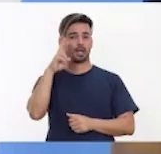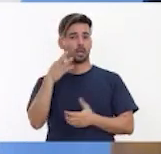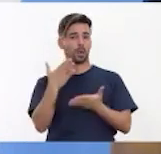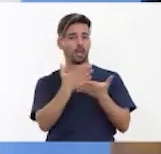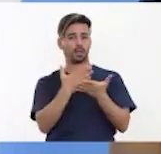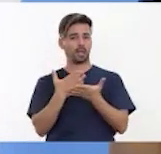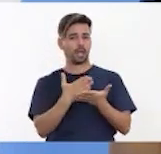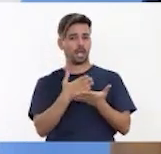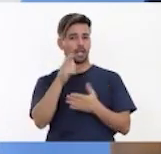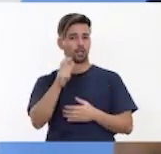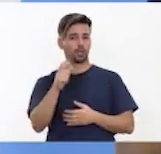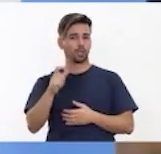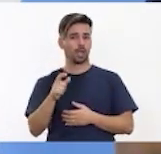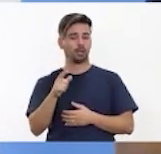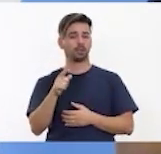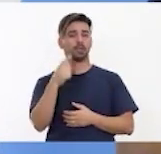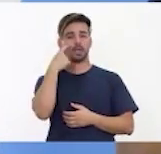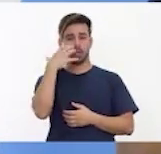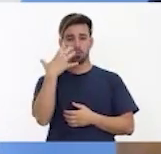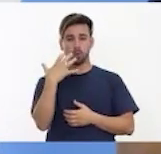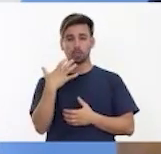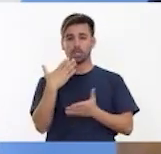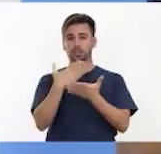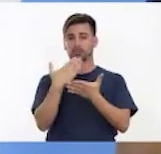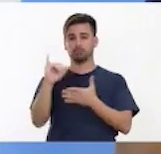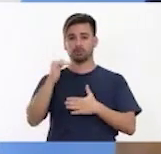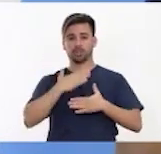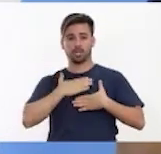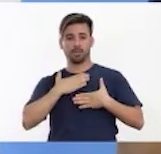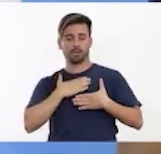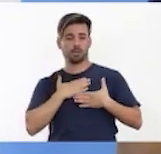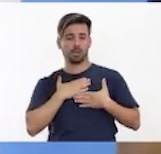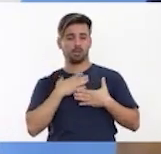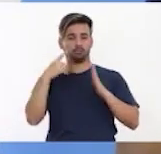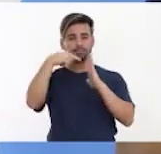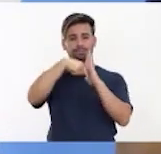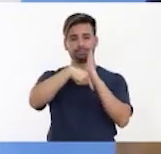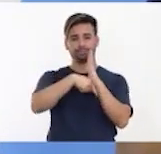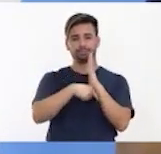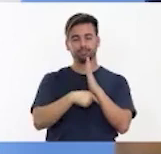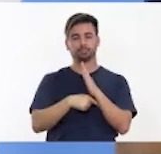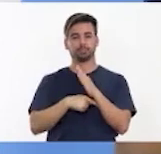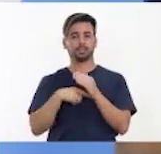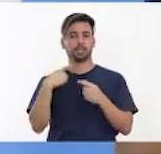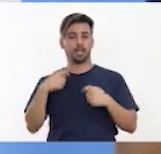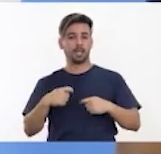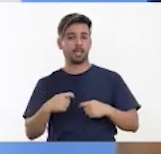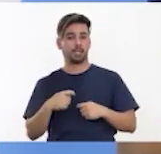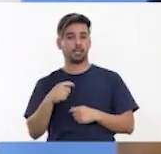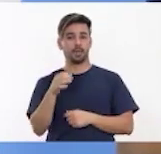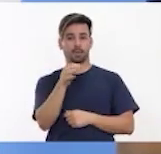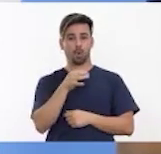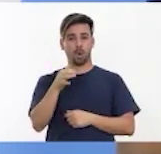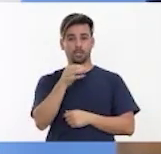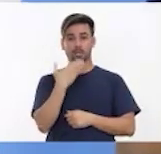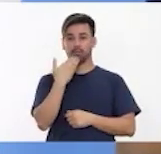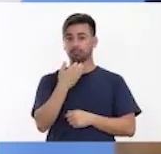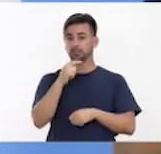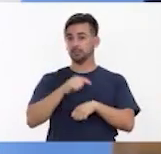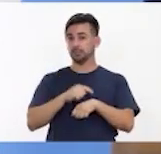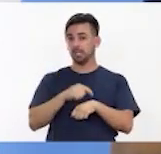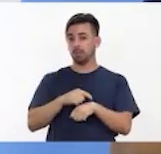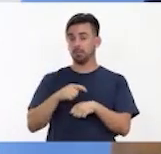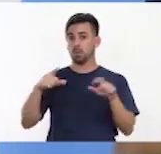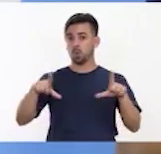Recuerden, estudiantes, la importancia del estudio independiente, de planificar bien el tiempo para poder